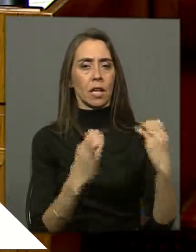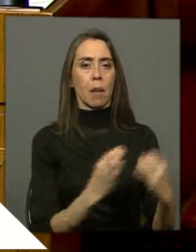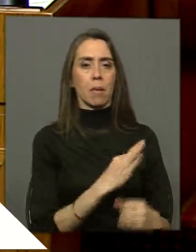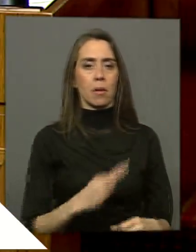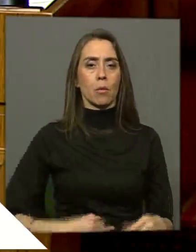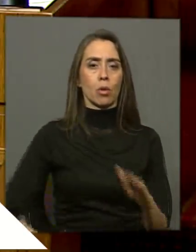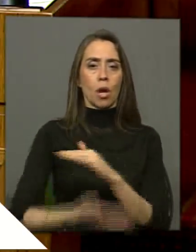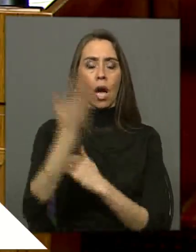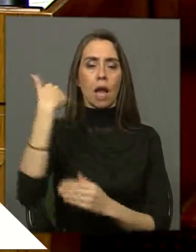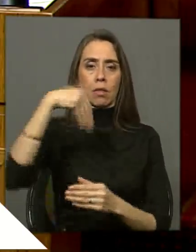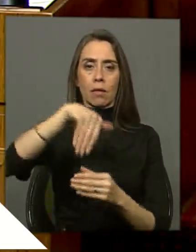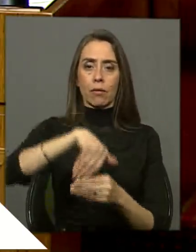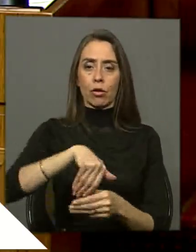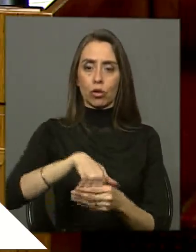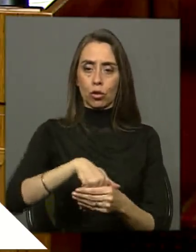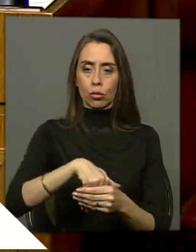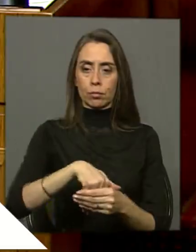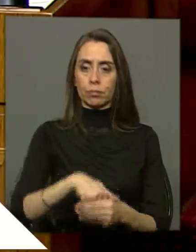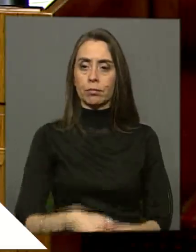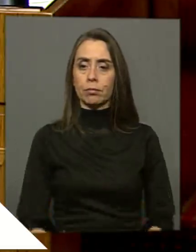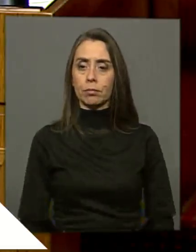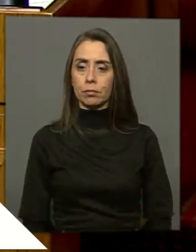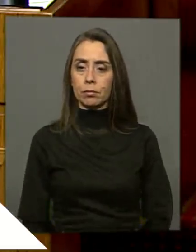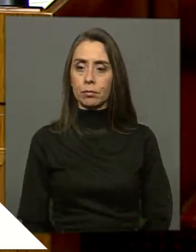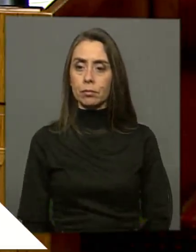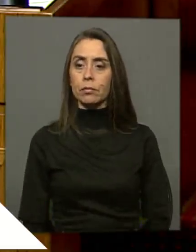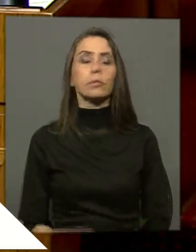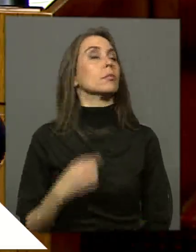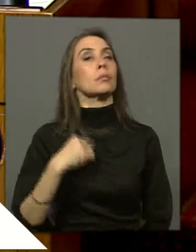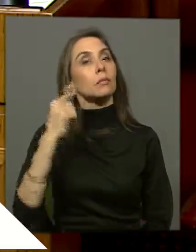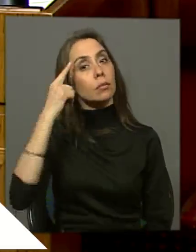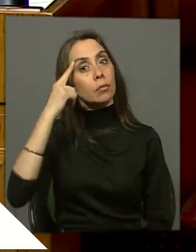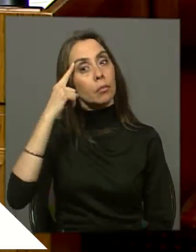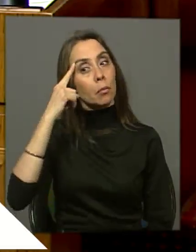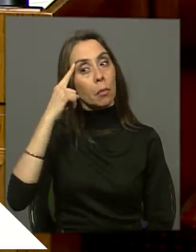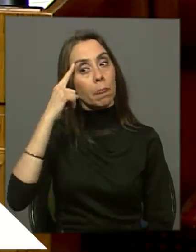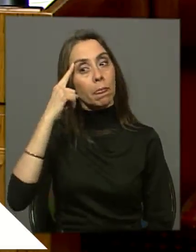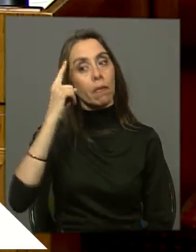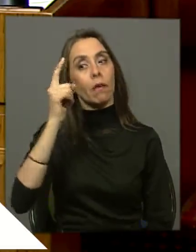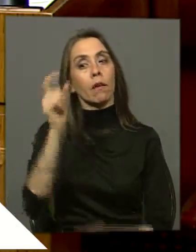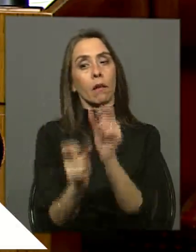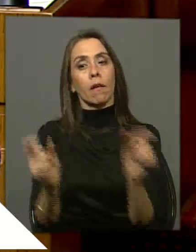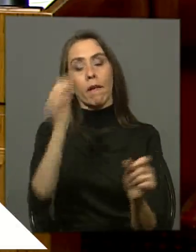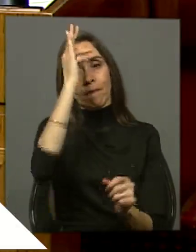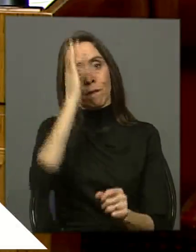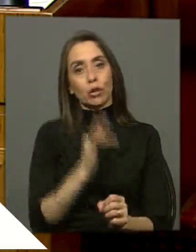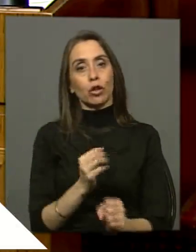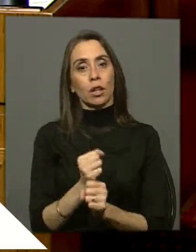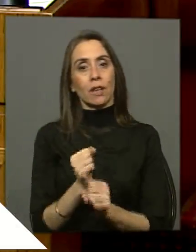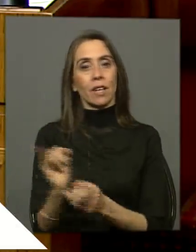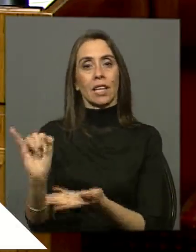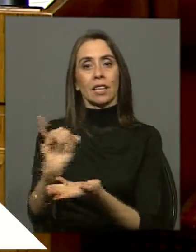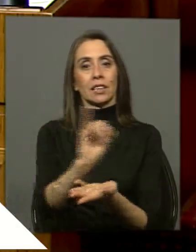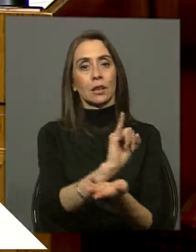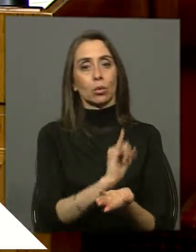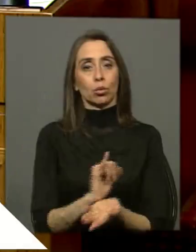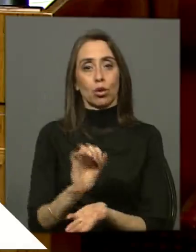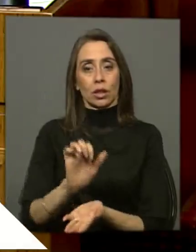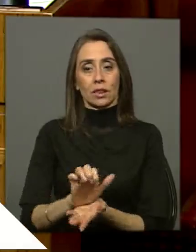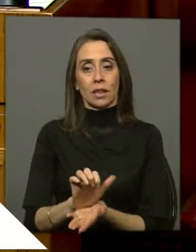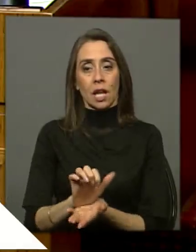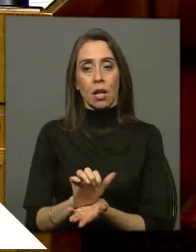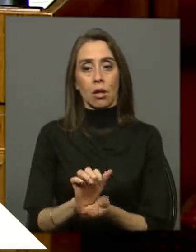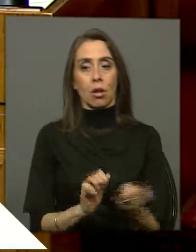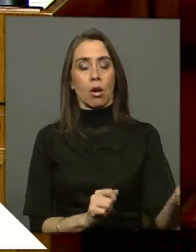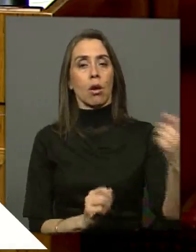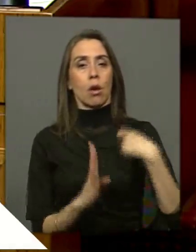votó en su minuto. Yo quiero pensar en funcionarios de la Administración del Estado que aquí le están dando